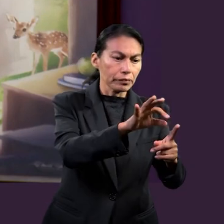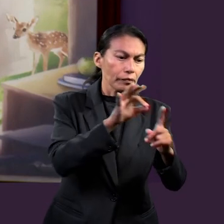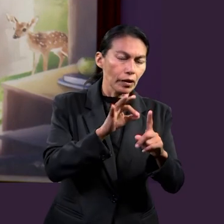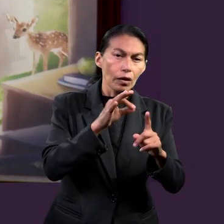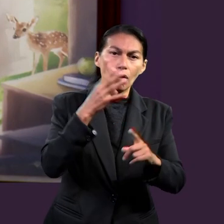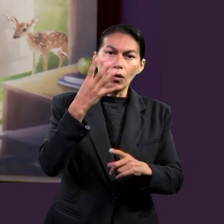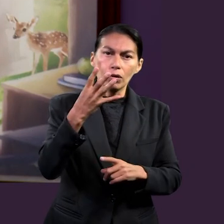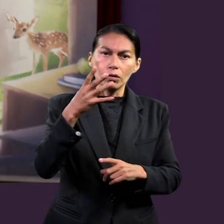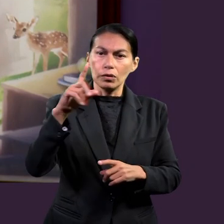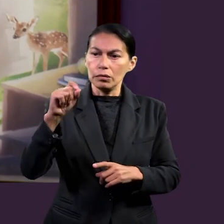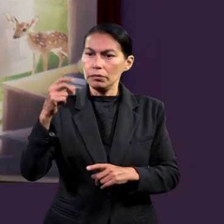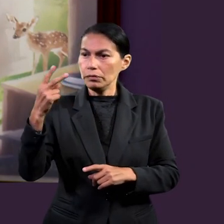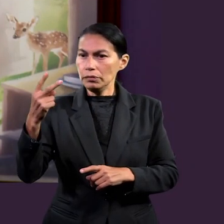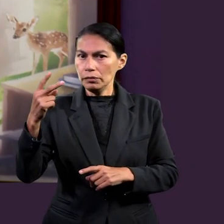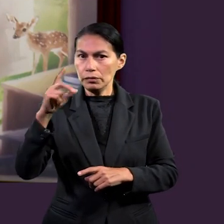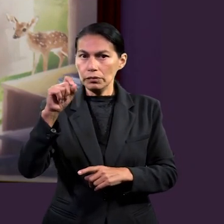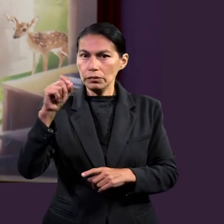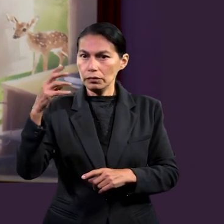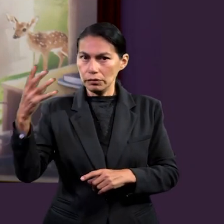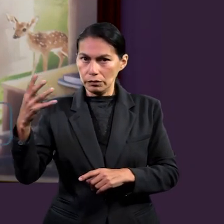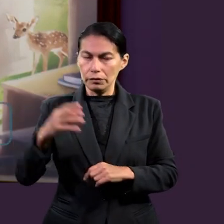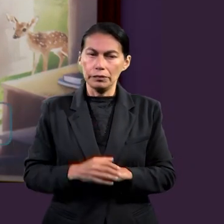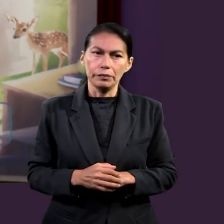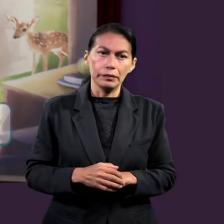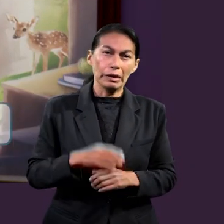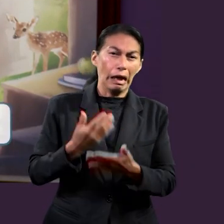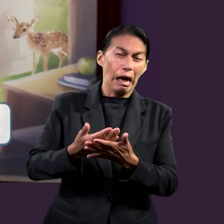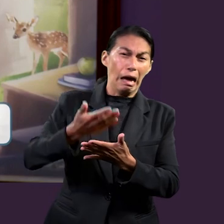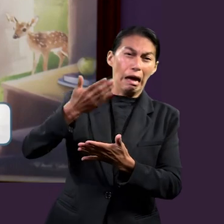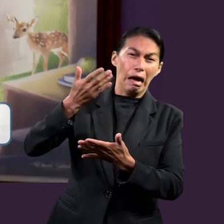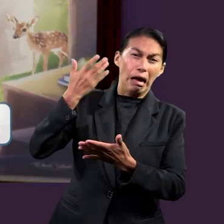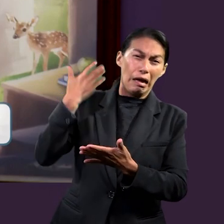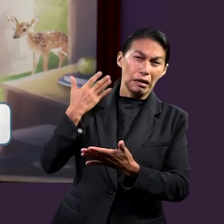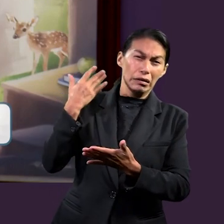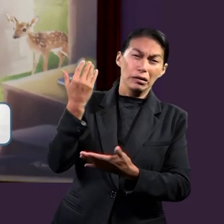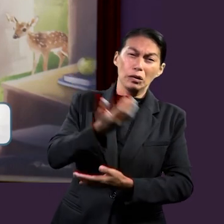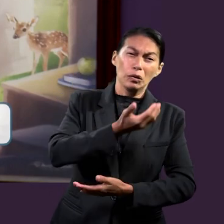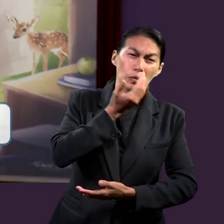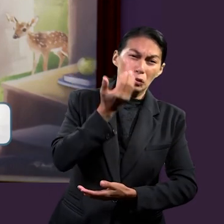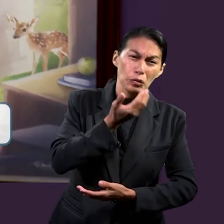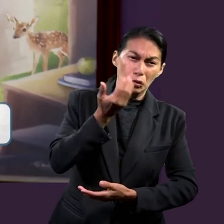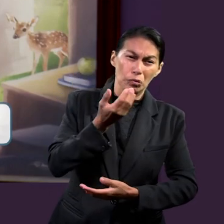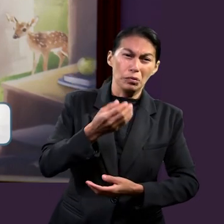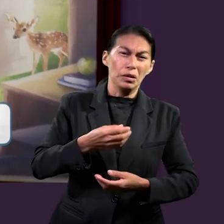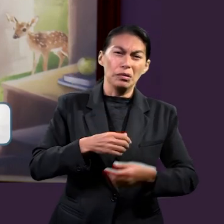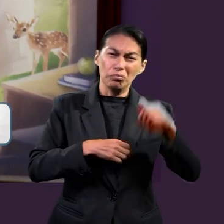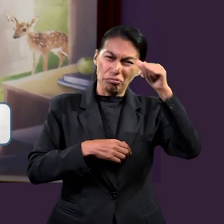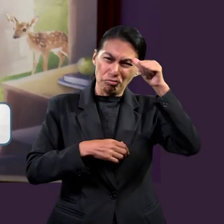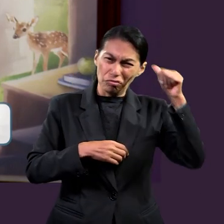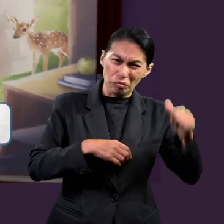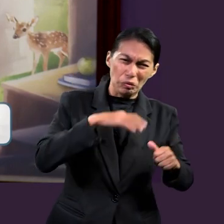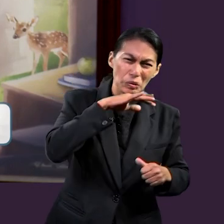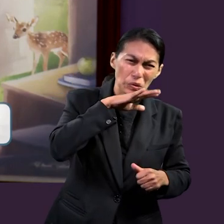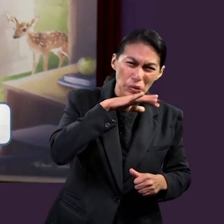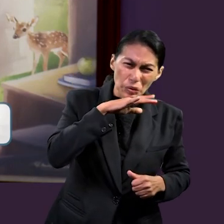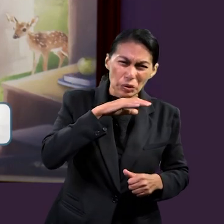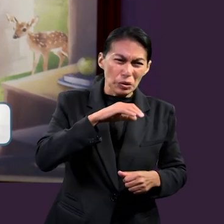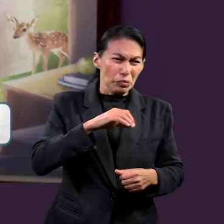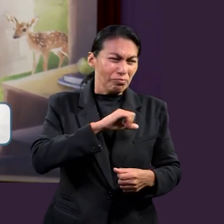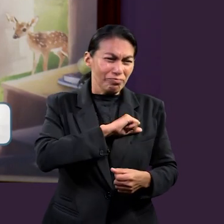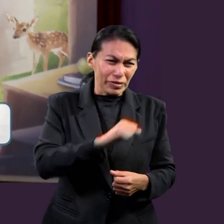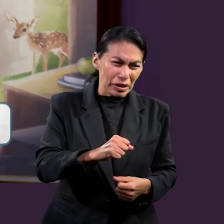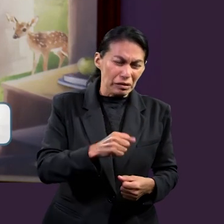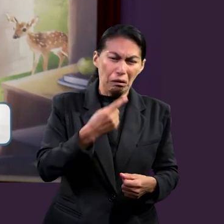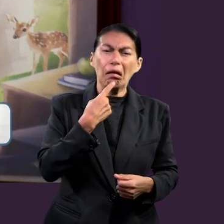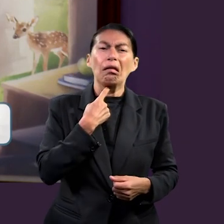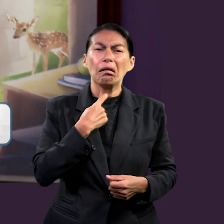24, que dice, Acerca de la pasada manera de vivir, despojense del hombre viejo viciado por sus deseos engañosos.